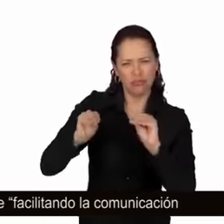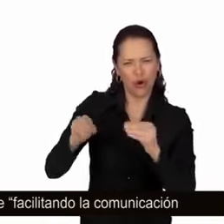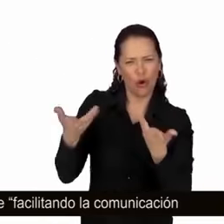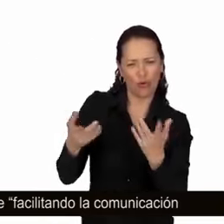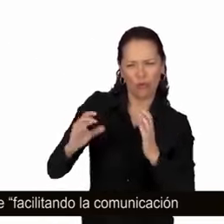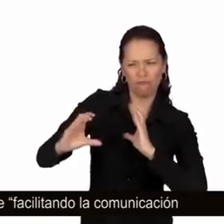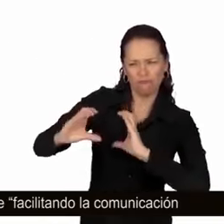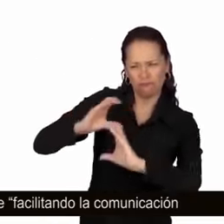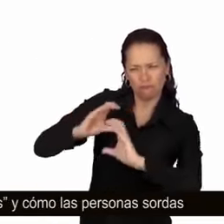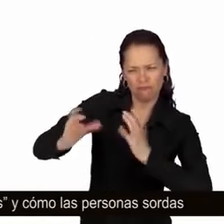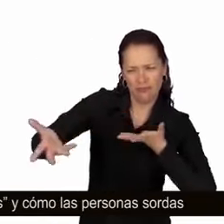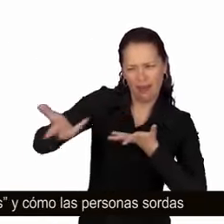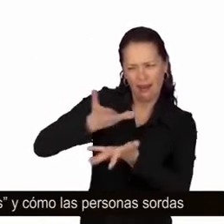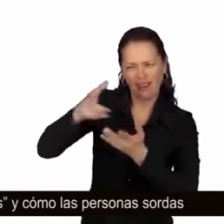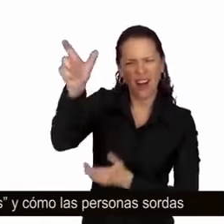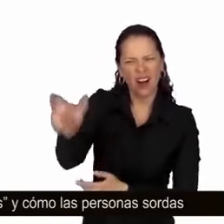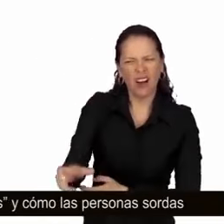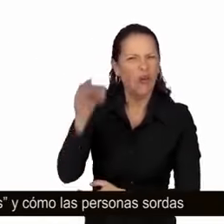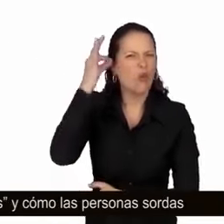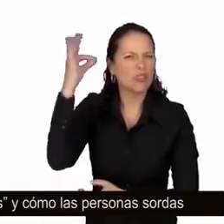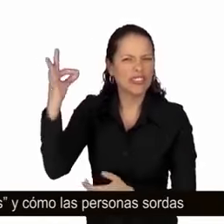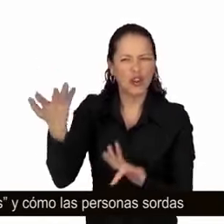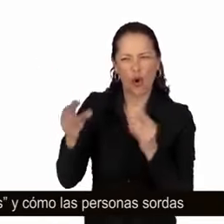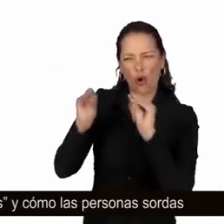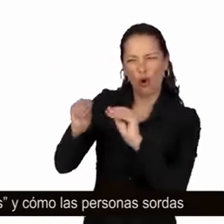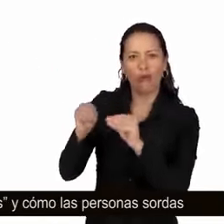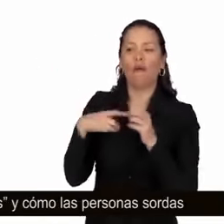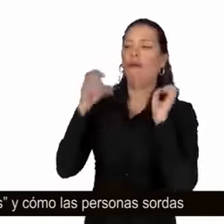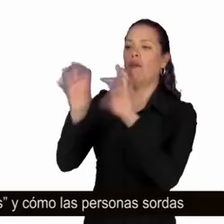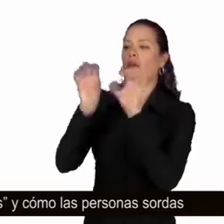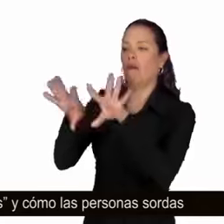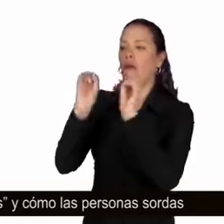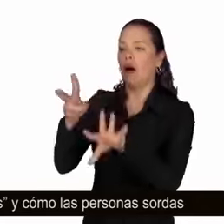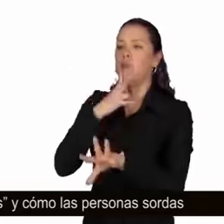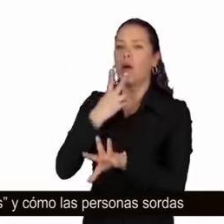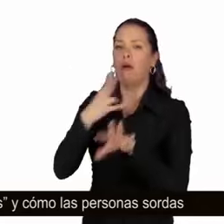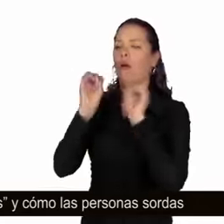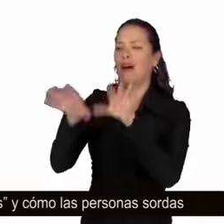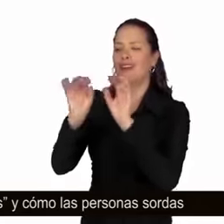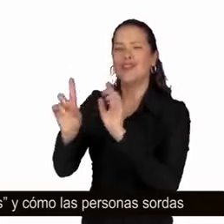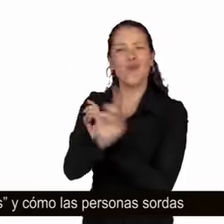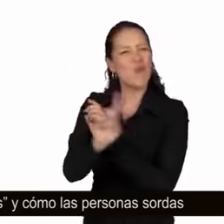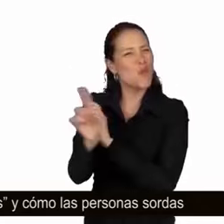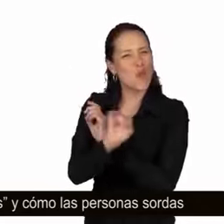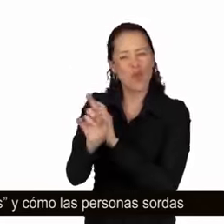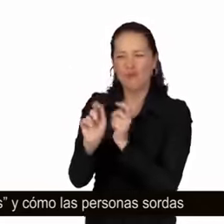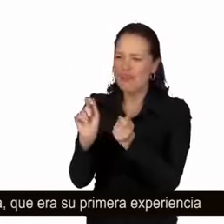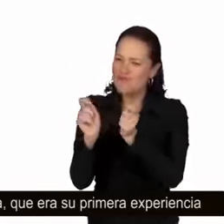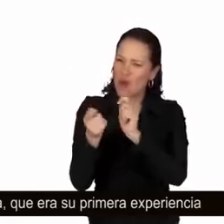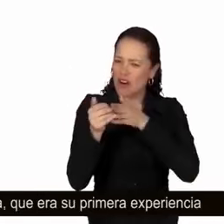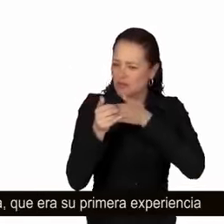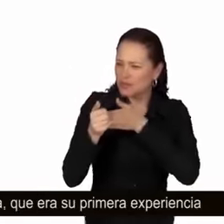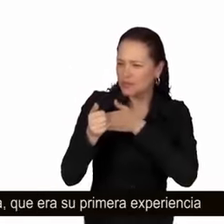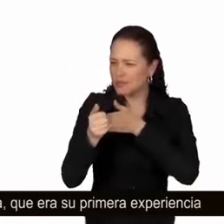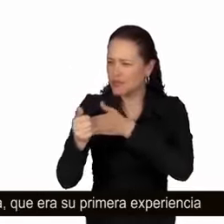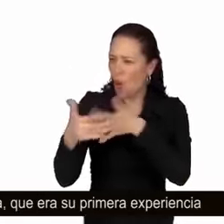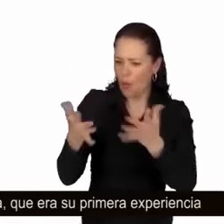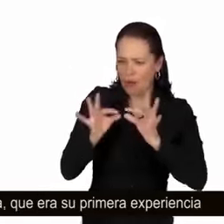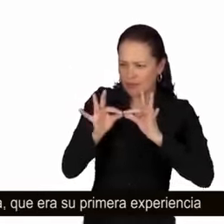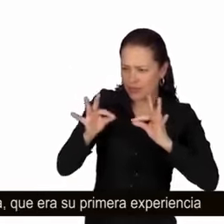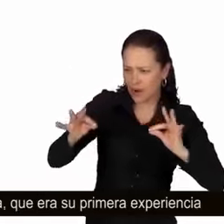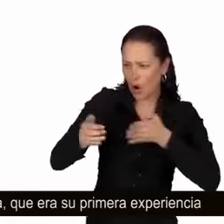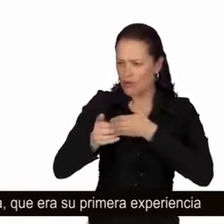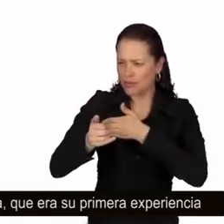facilitando la comunicación entre las personas sordas y oyentes y cómo las personas sordas pueden enseñar a los